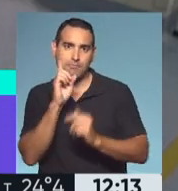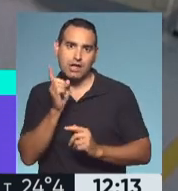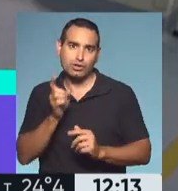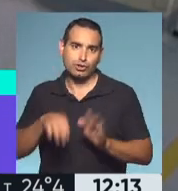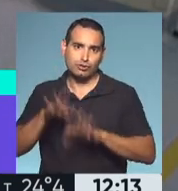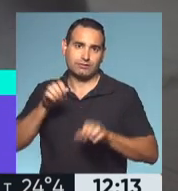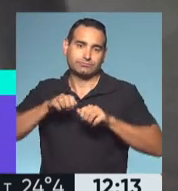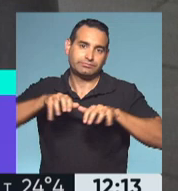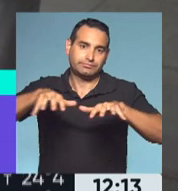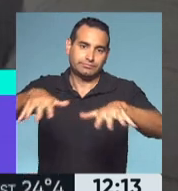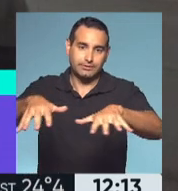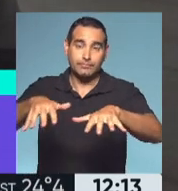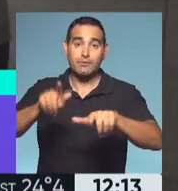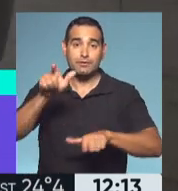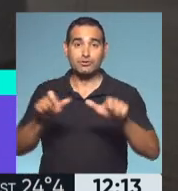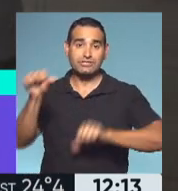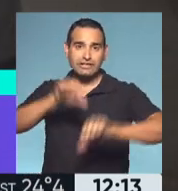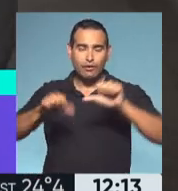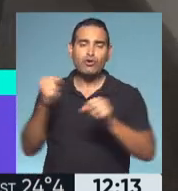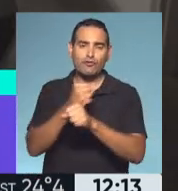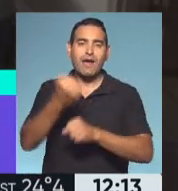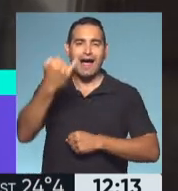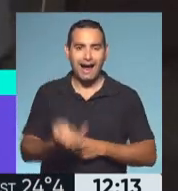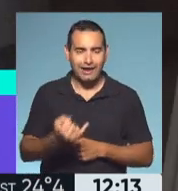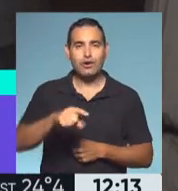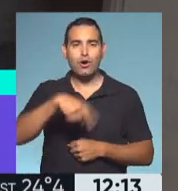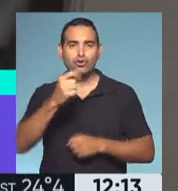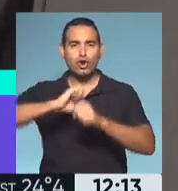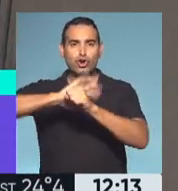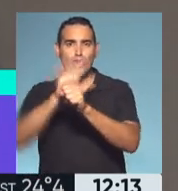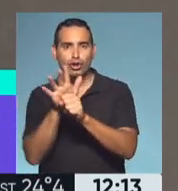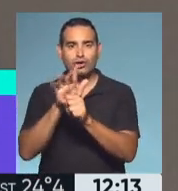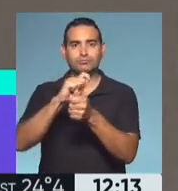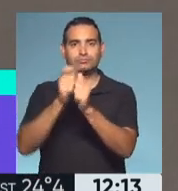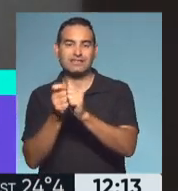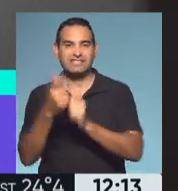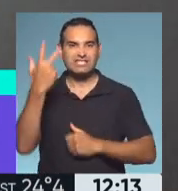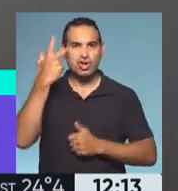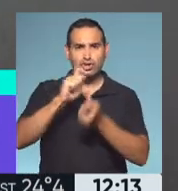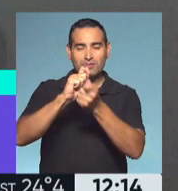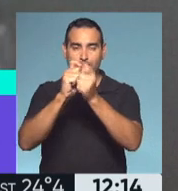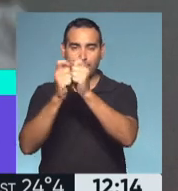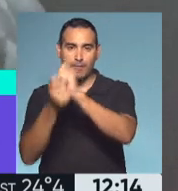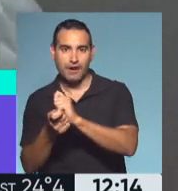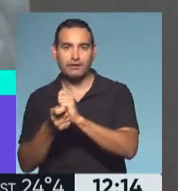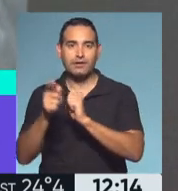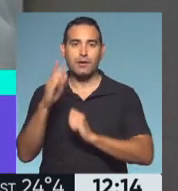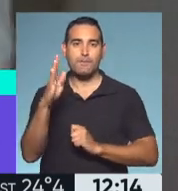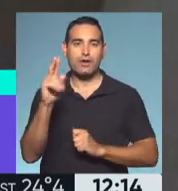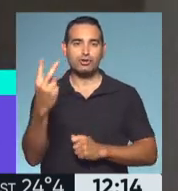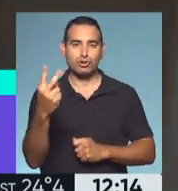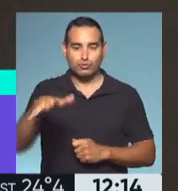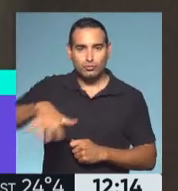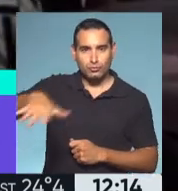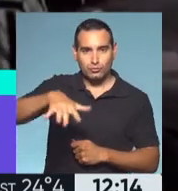las fronteras. Los científicos confirmaron la existencia de una variante con 18 mutaciones en Belo Horizonte, la capital